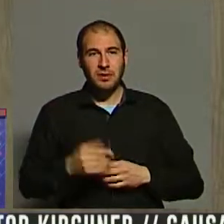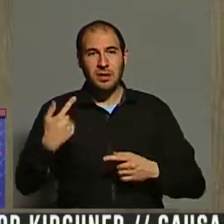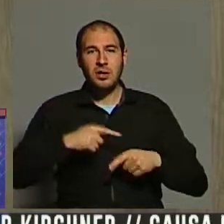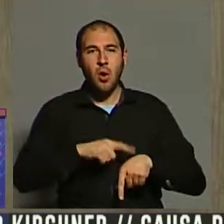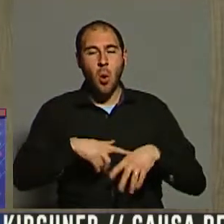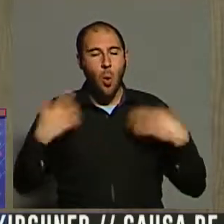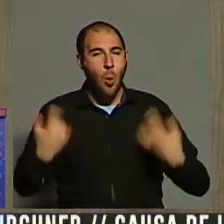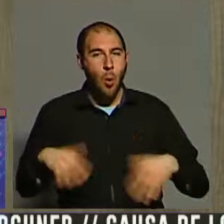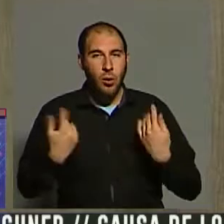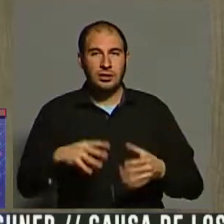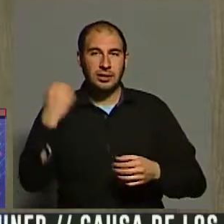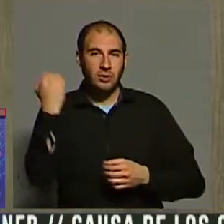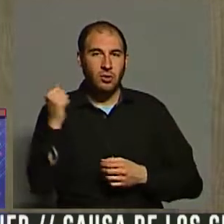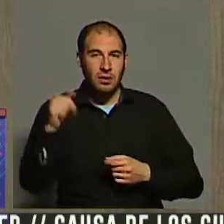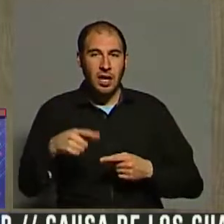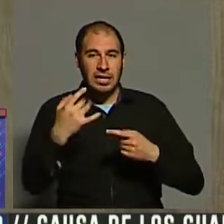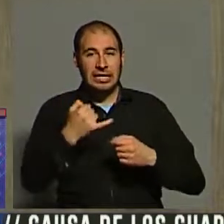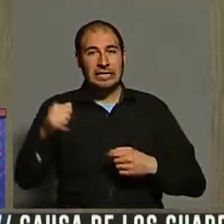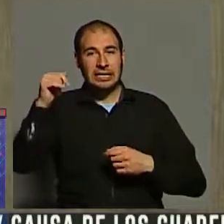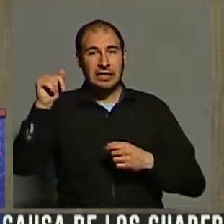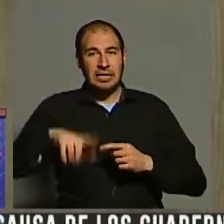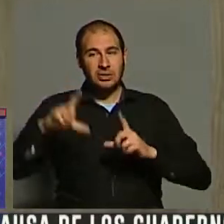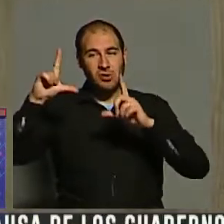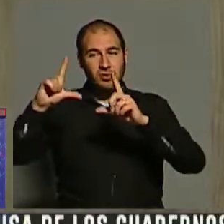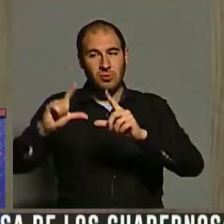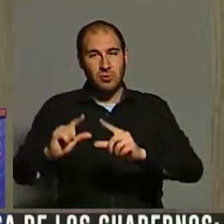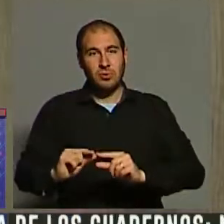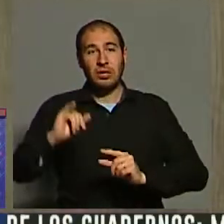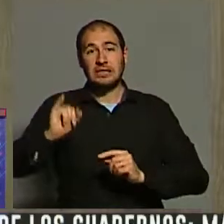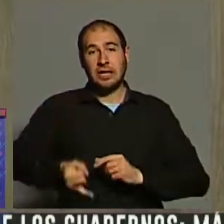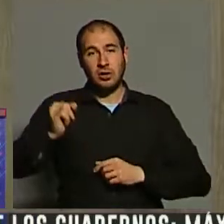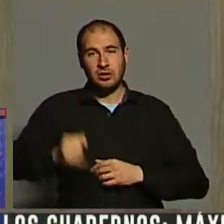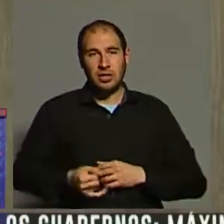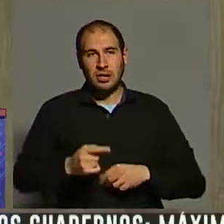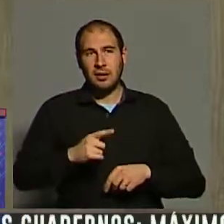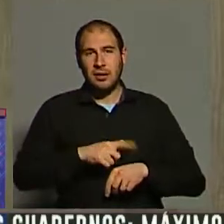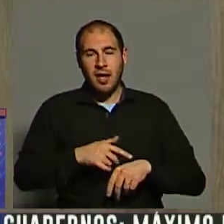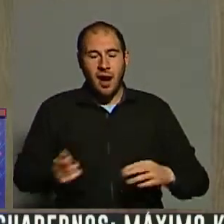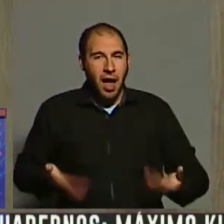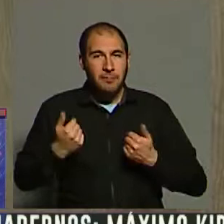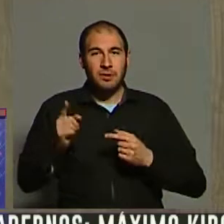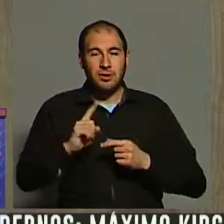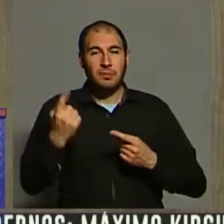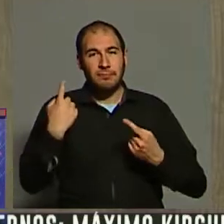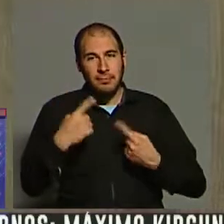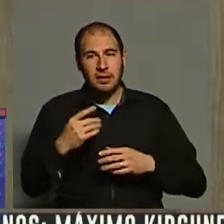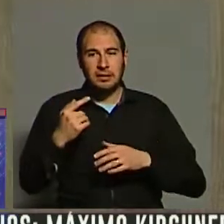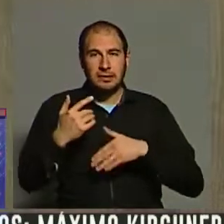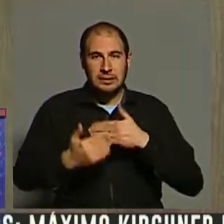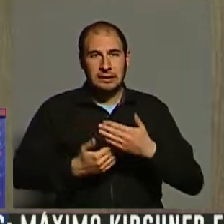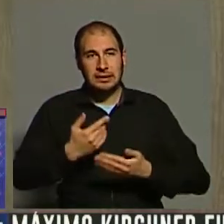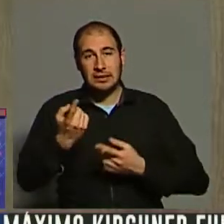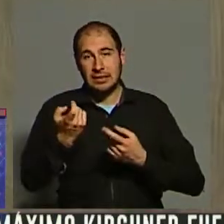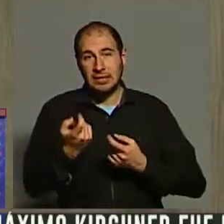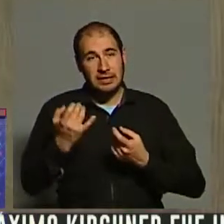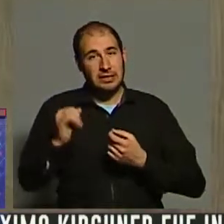del sistema económico de que estas tasas vayan descendiendo no digo de manera urgente pero si vayan mostrando que tienen